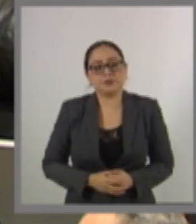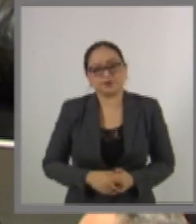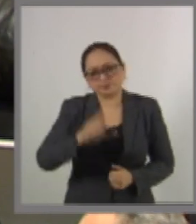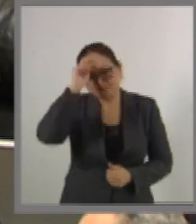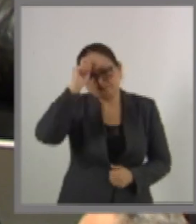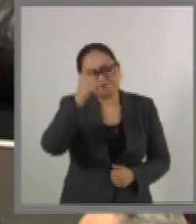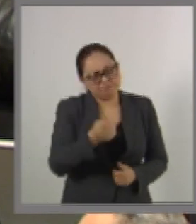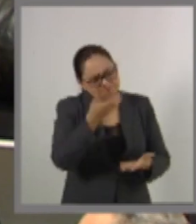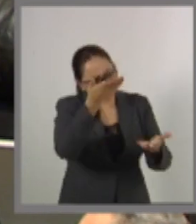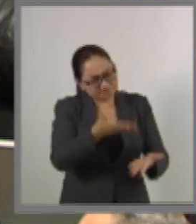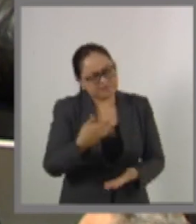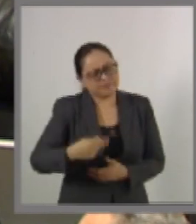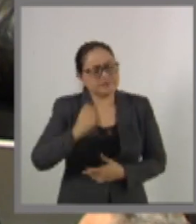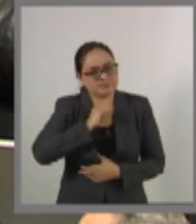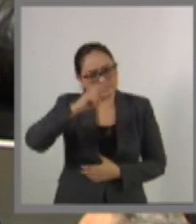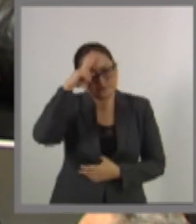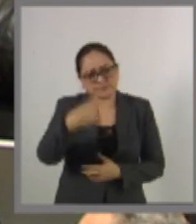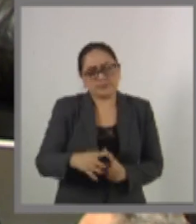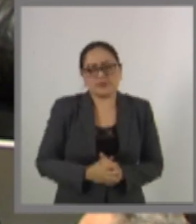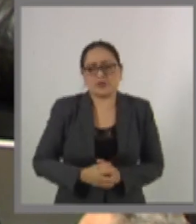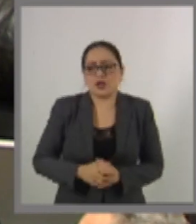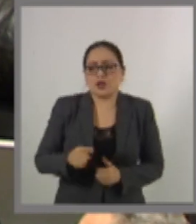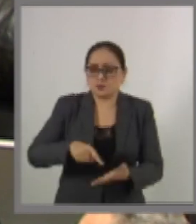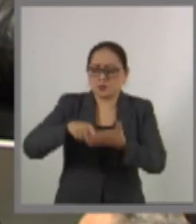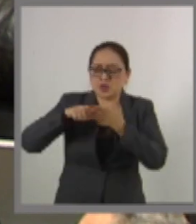Enseñanzas, creo que en algún momento